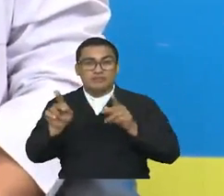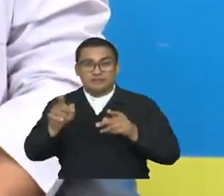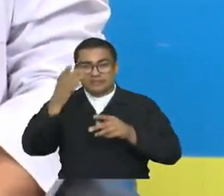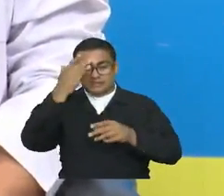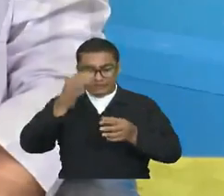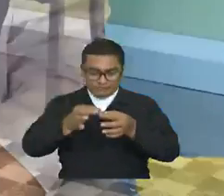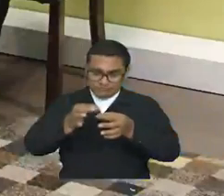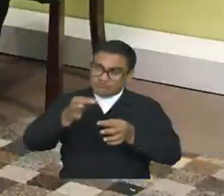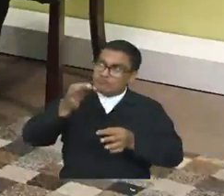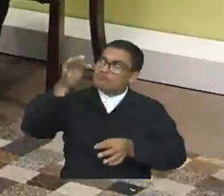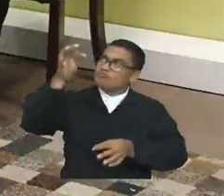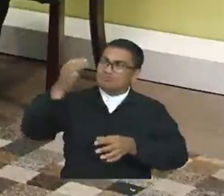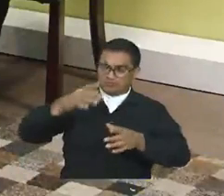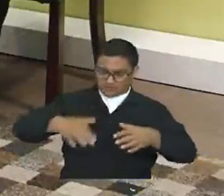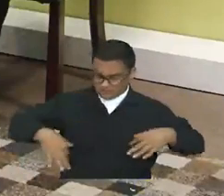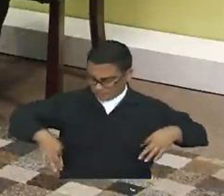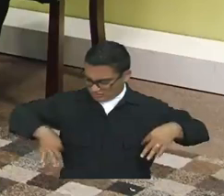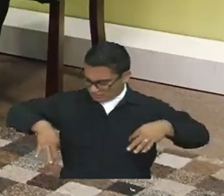peso,